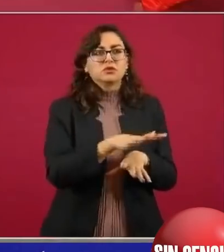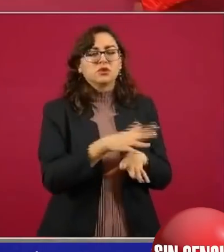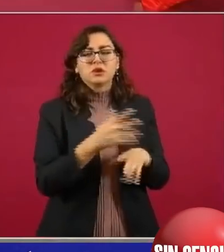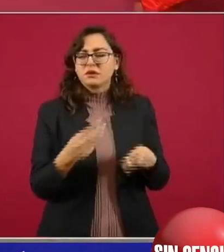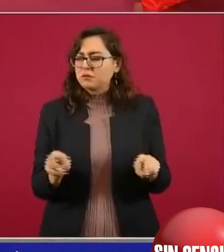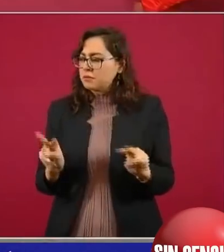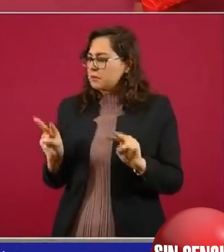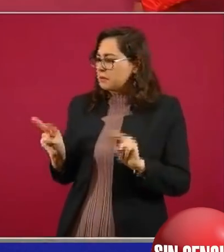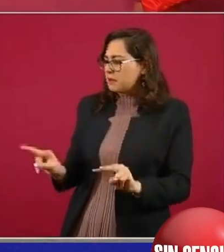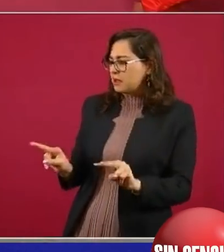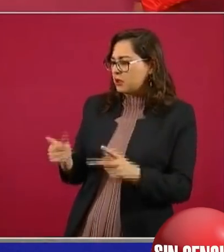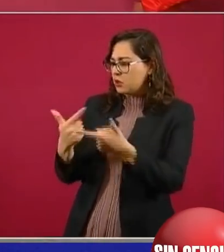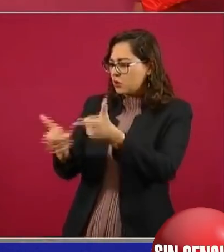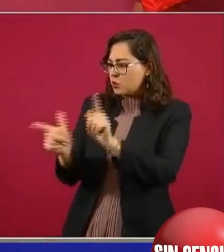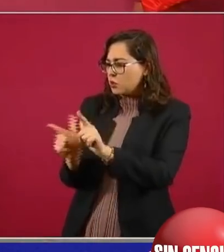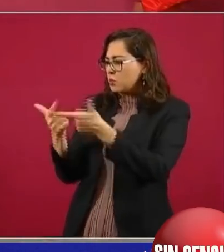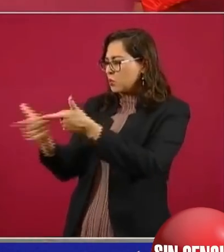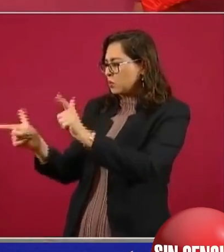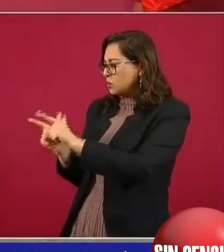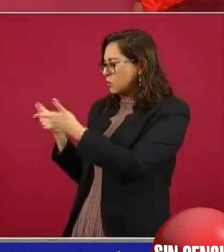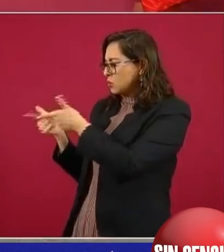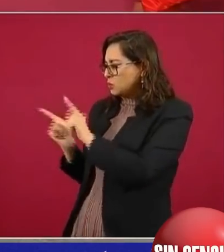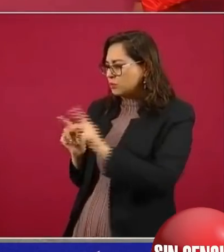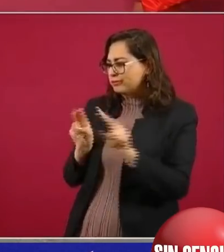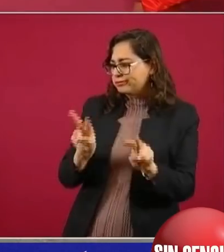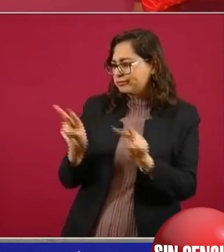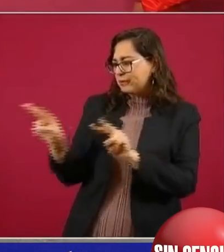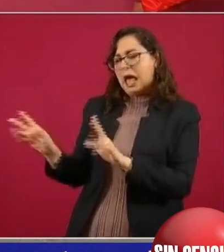incluso al interior de esos partidos.